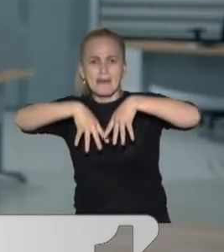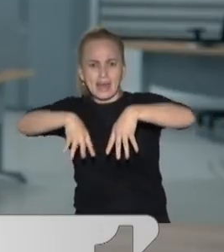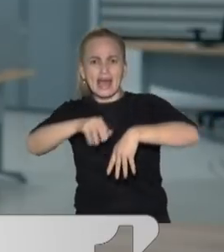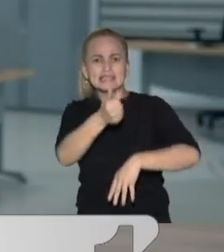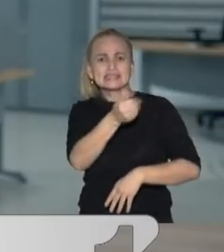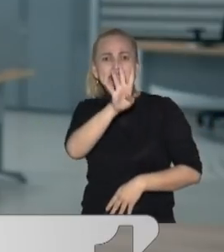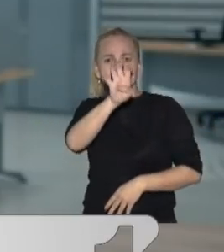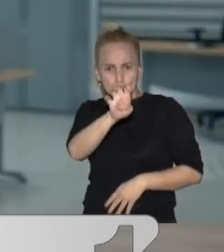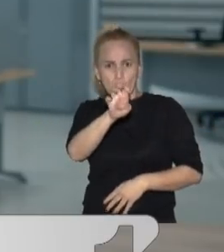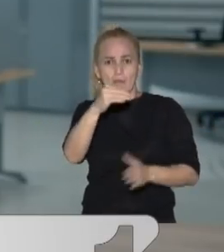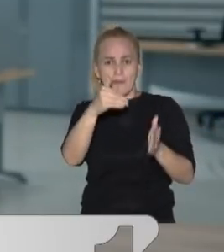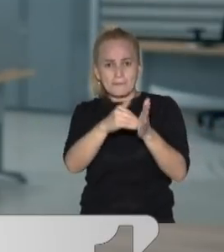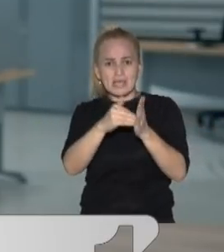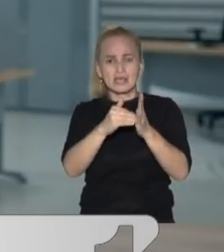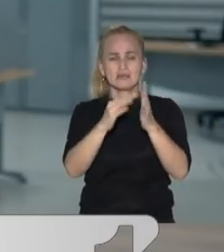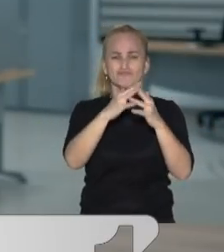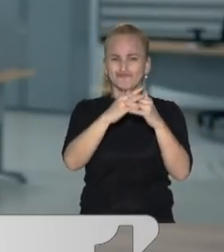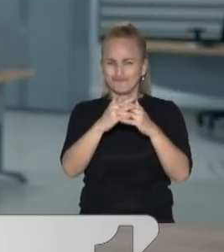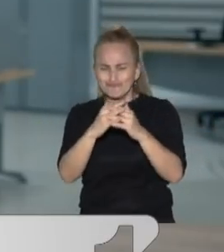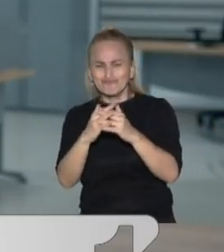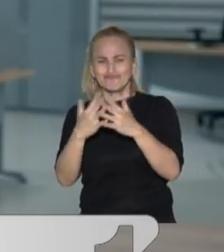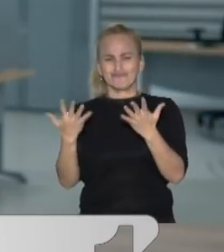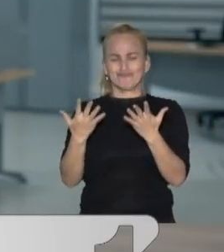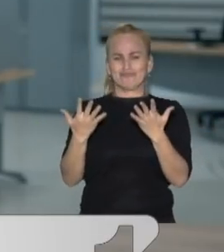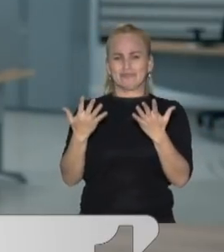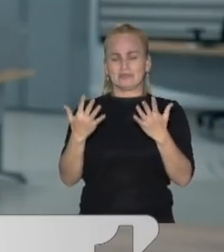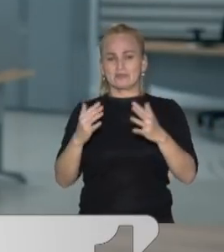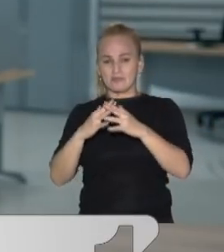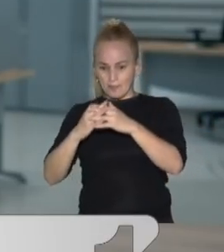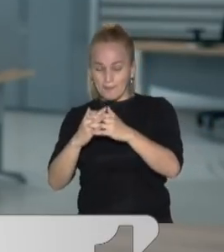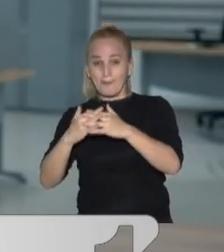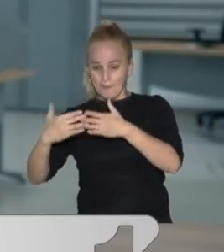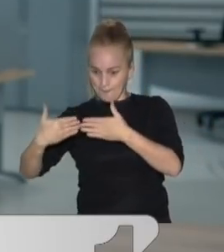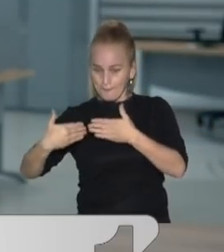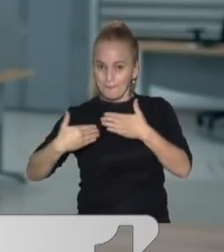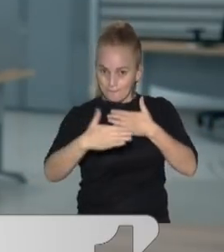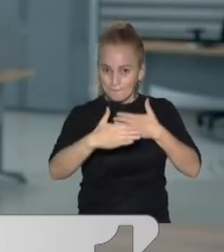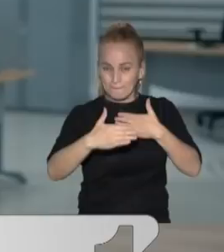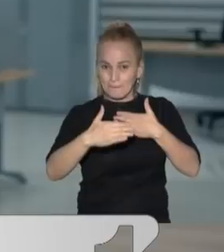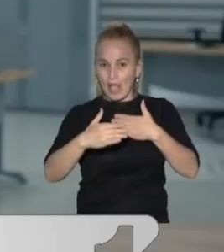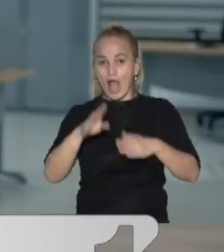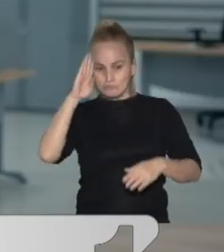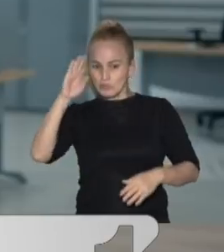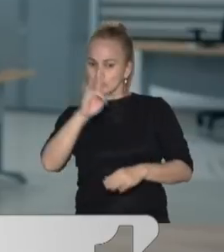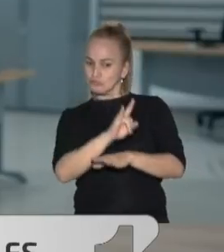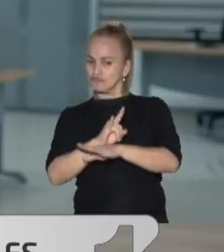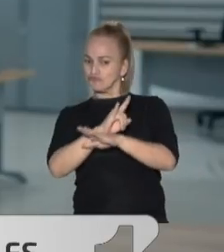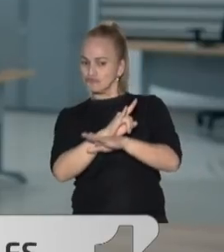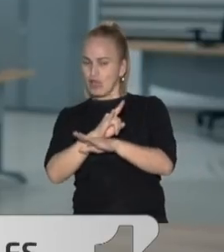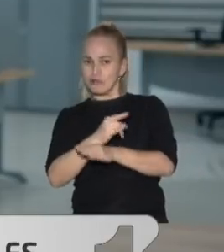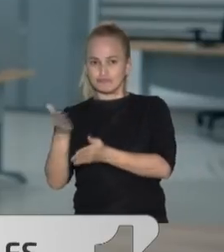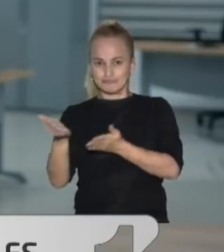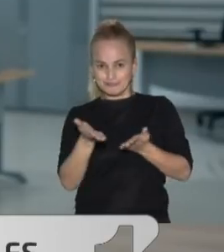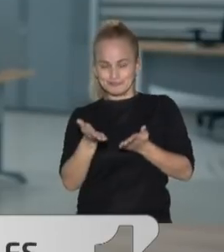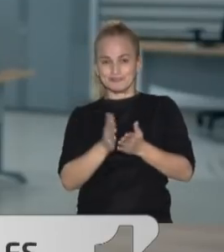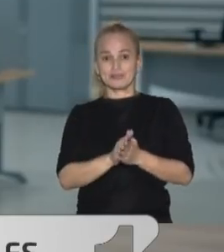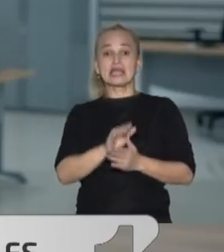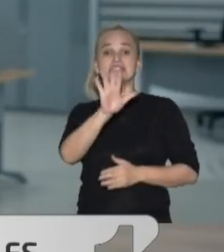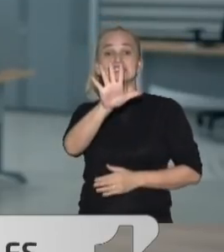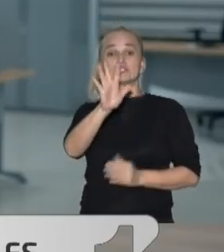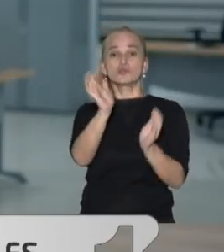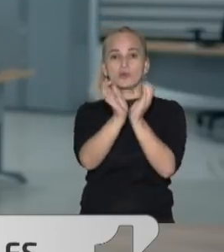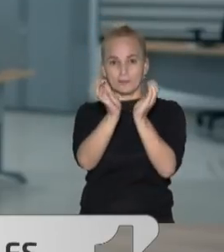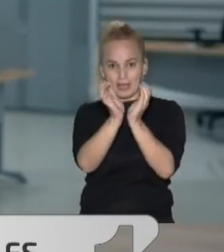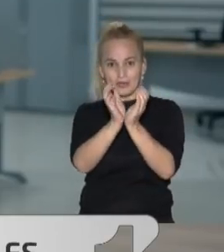19.000 vehículos y 390 oportunidades de paso de carga monitoreada por la fuerza pública. Desde el 5 de